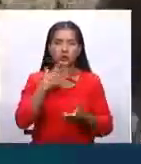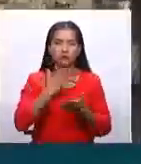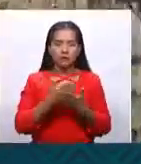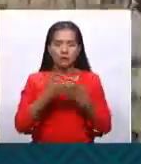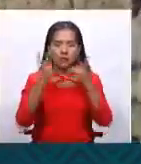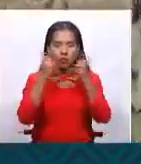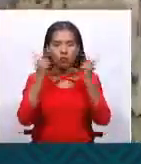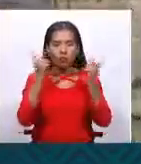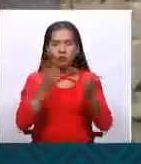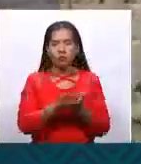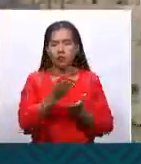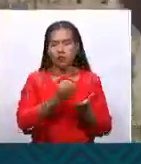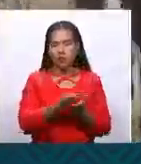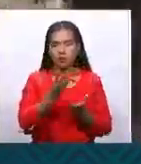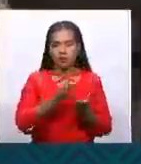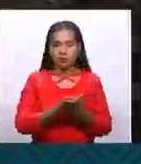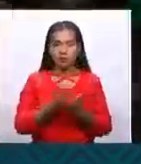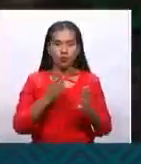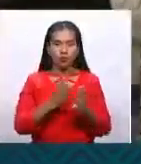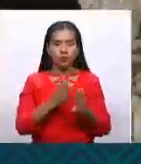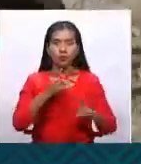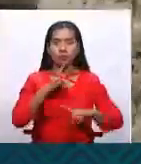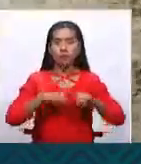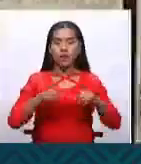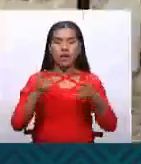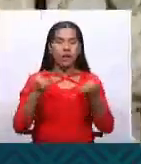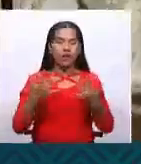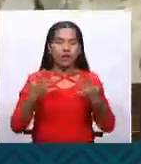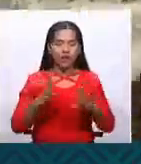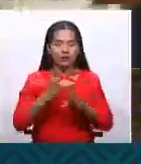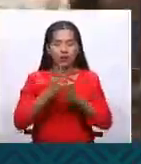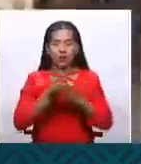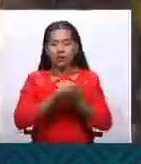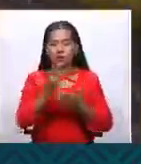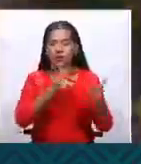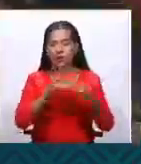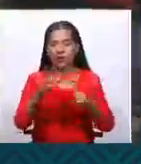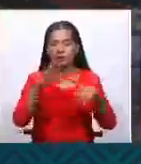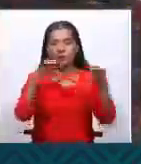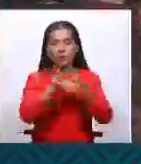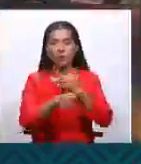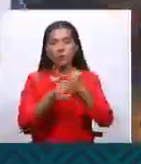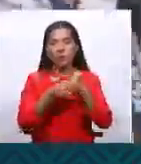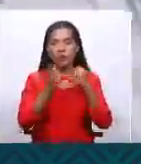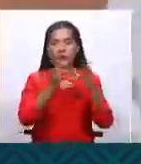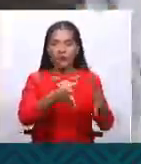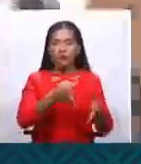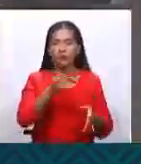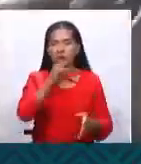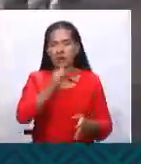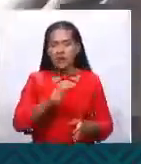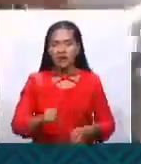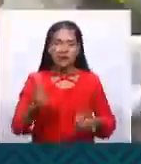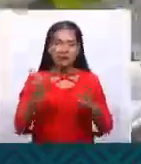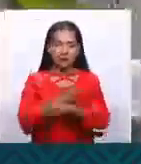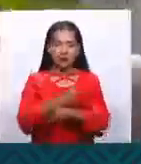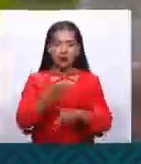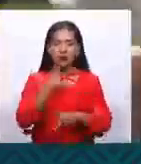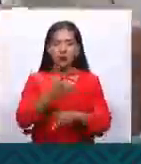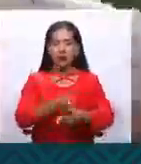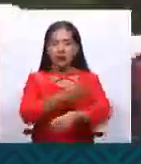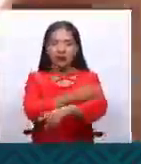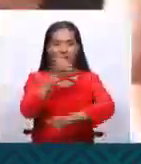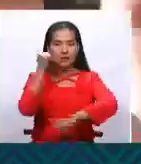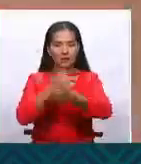buses Puma Qatari. Jorge AOM, exfuncionario municipal durante la gestión de